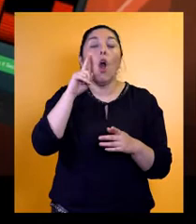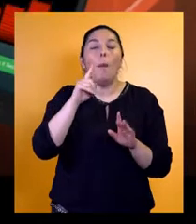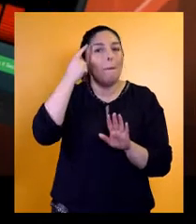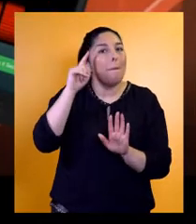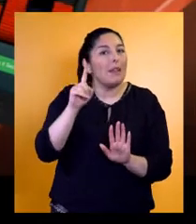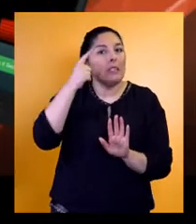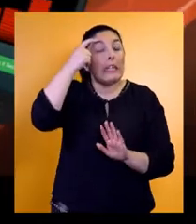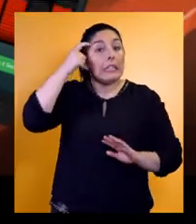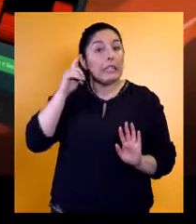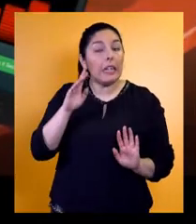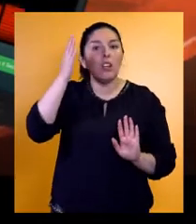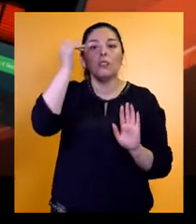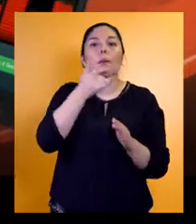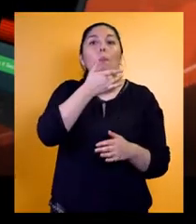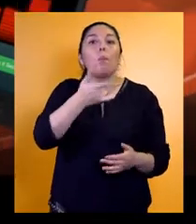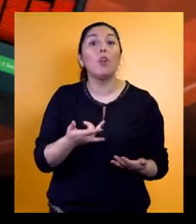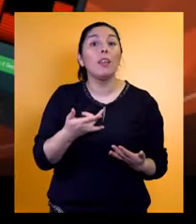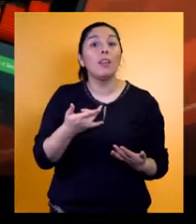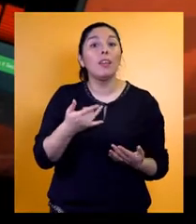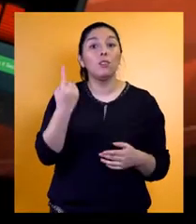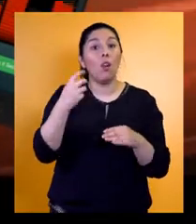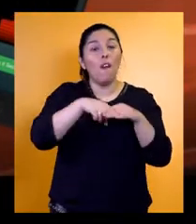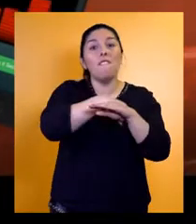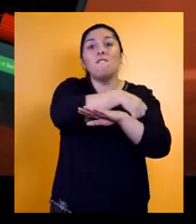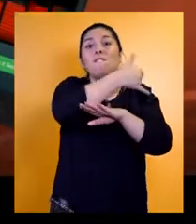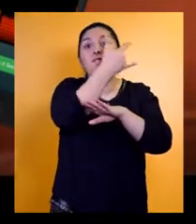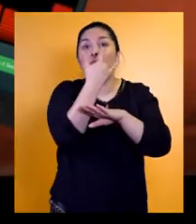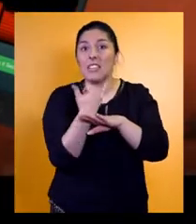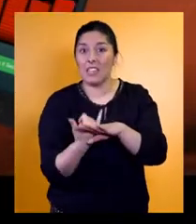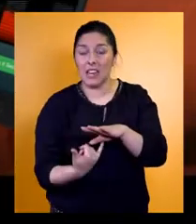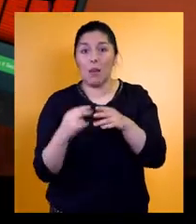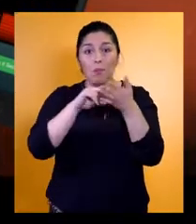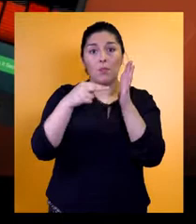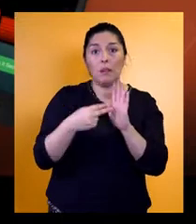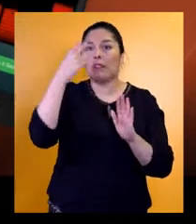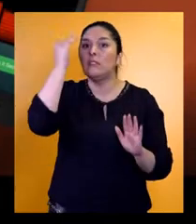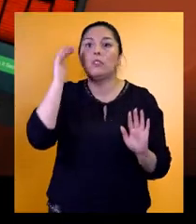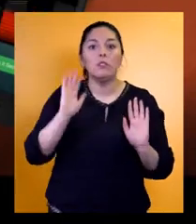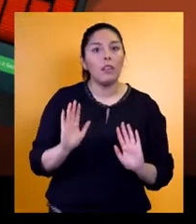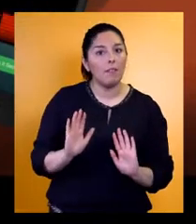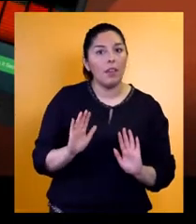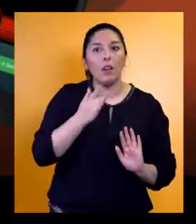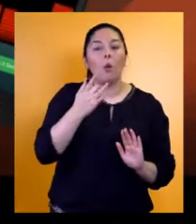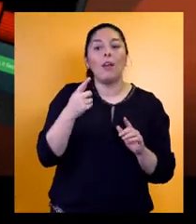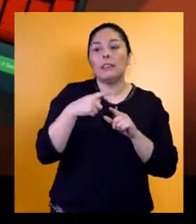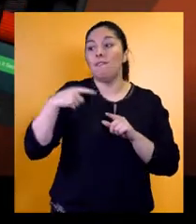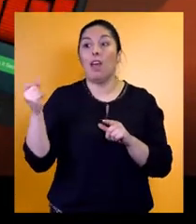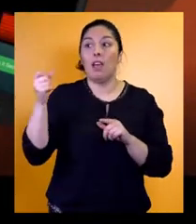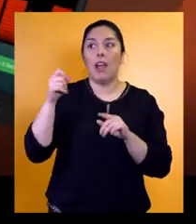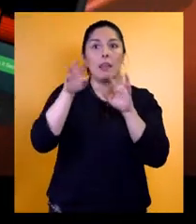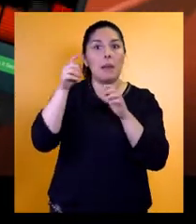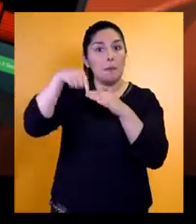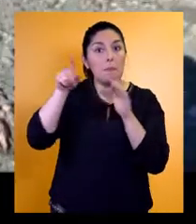Exactamente, eso es una hipótesis, se puede atribuir a las ballenas, pero no hay ningún estudio ni alguna confirmación científica que